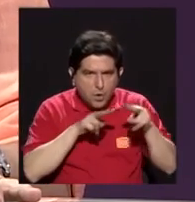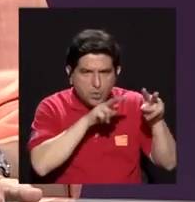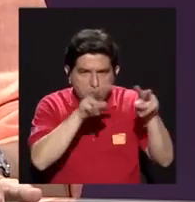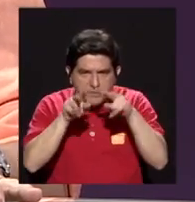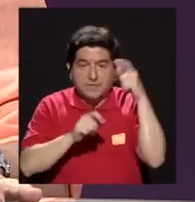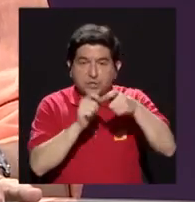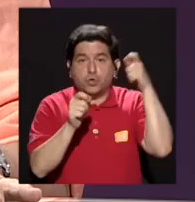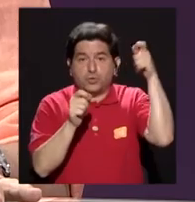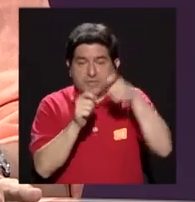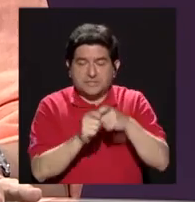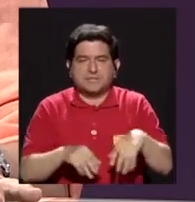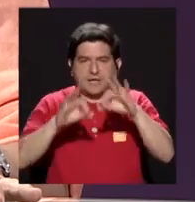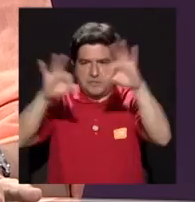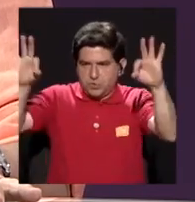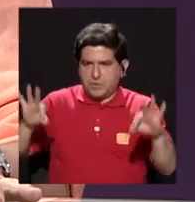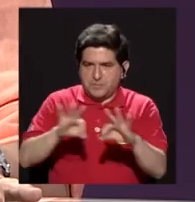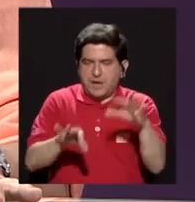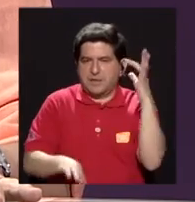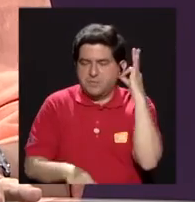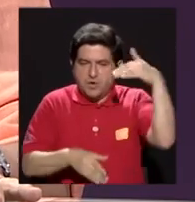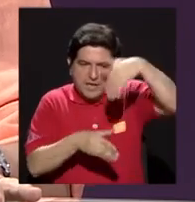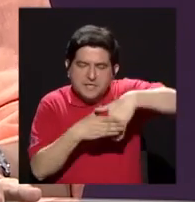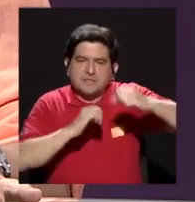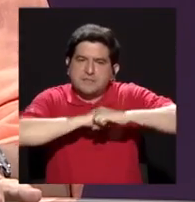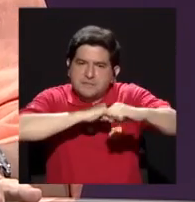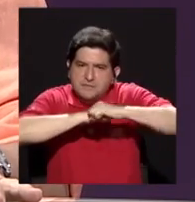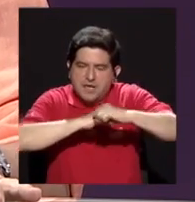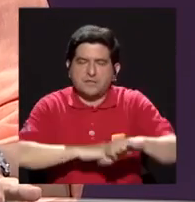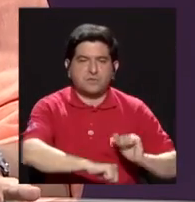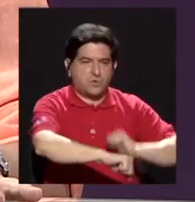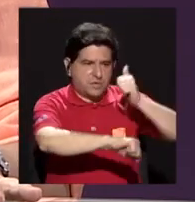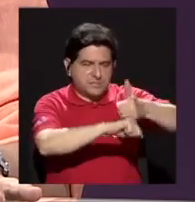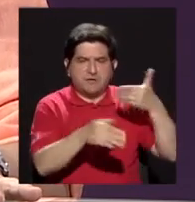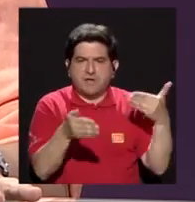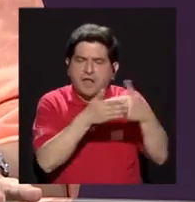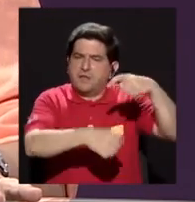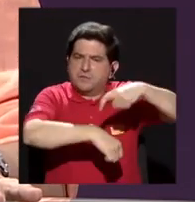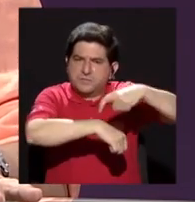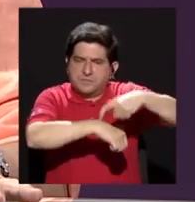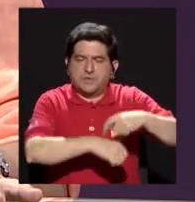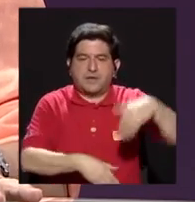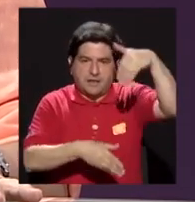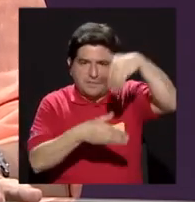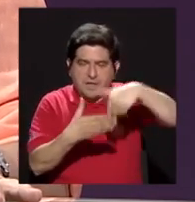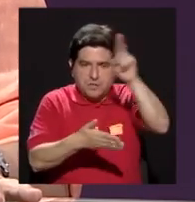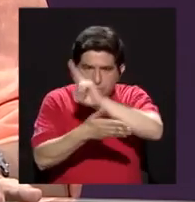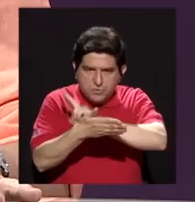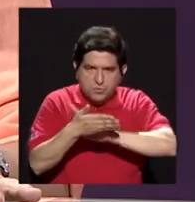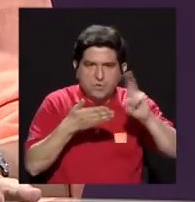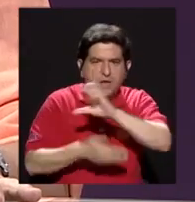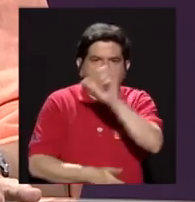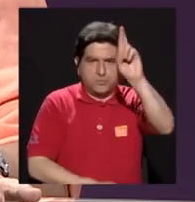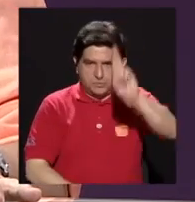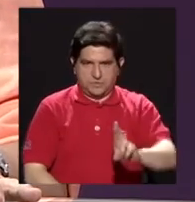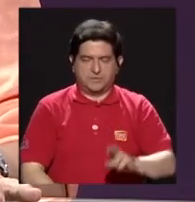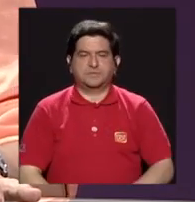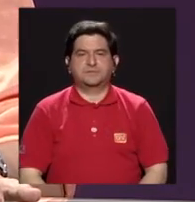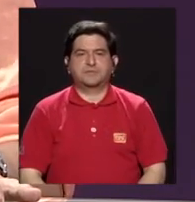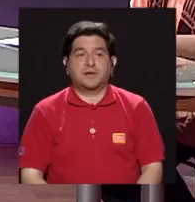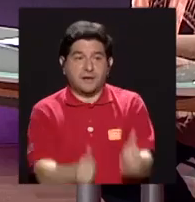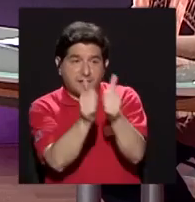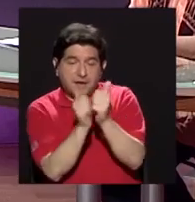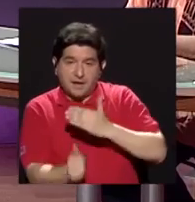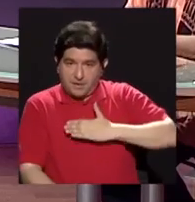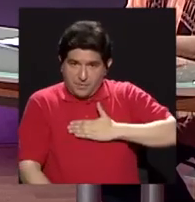justamente de la imagen de las mujeres en la publicidad que se creó recientemente en la universidad de costa rica me